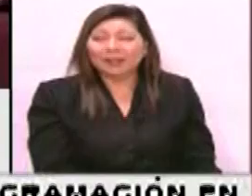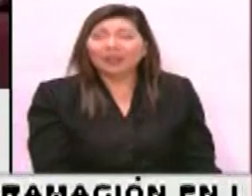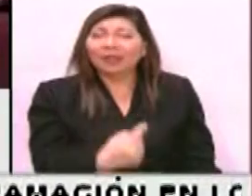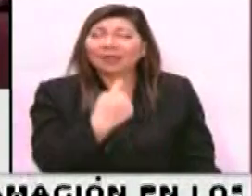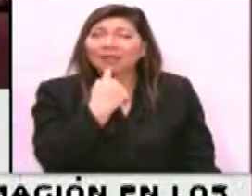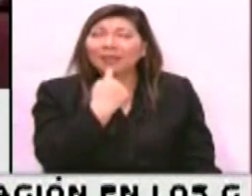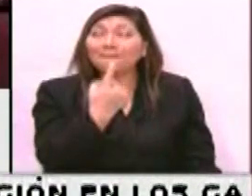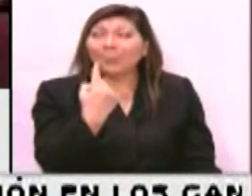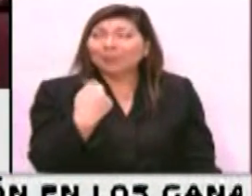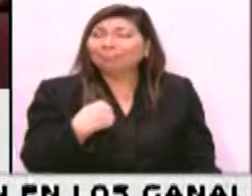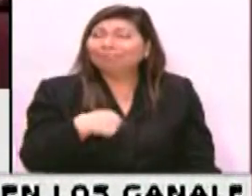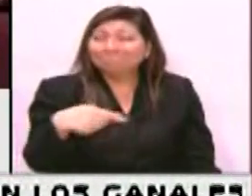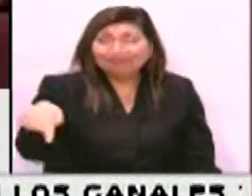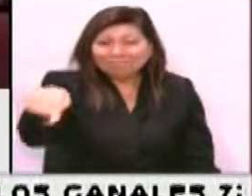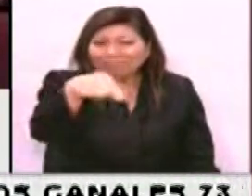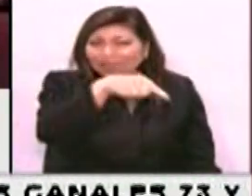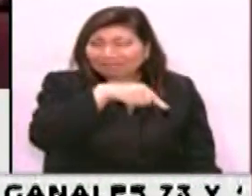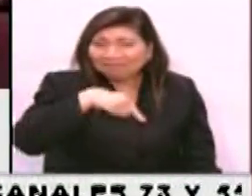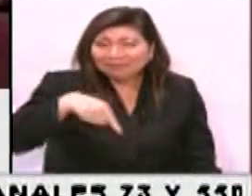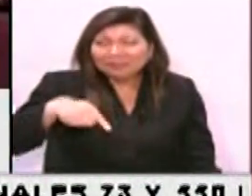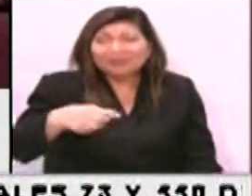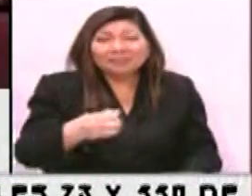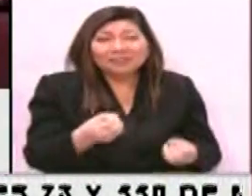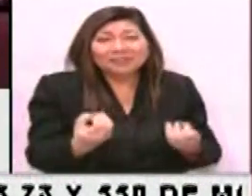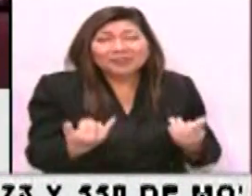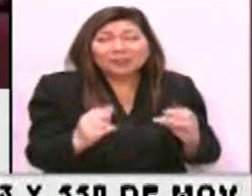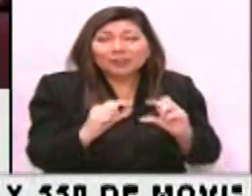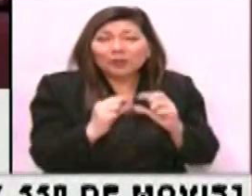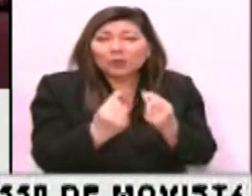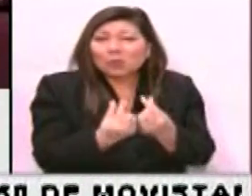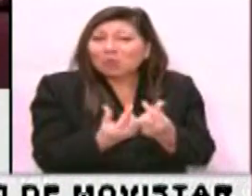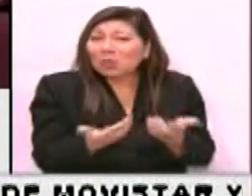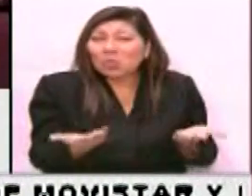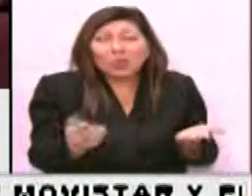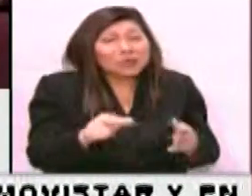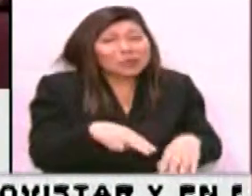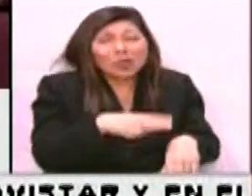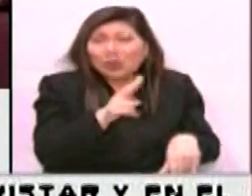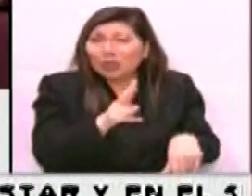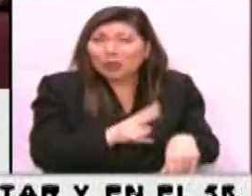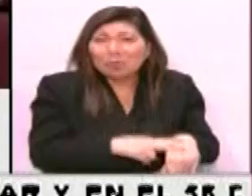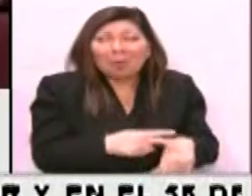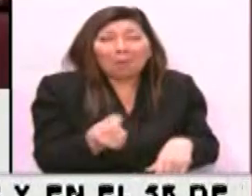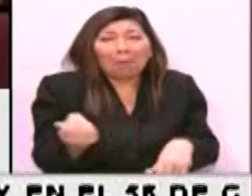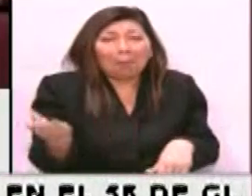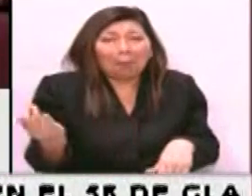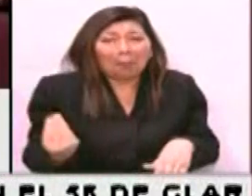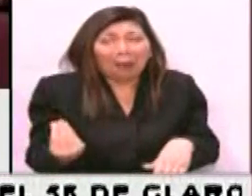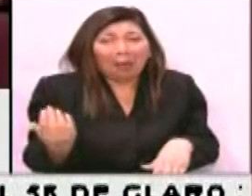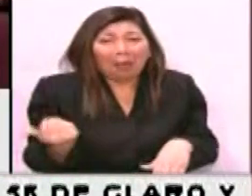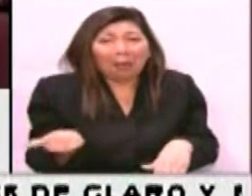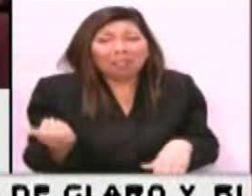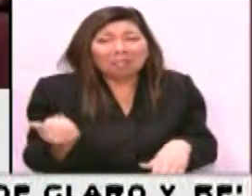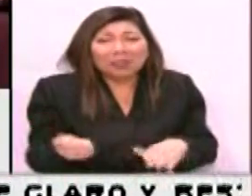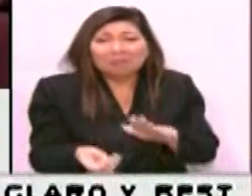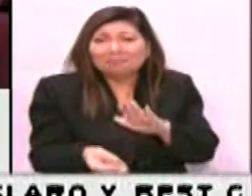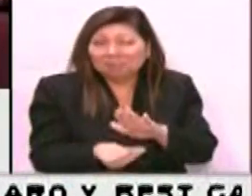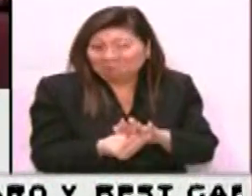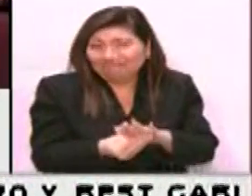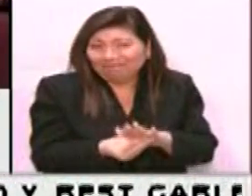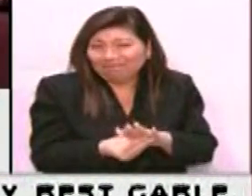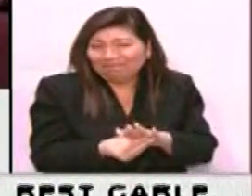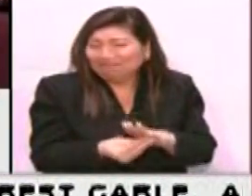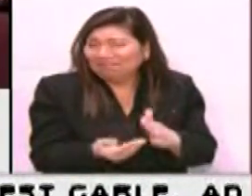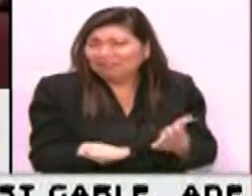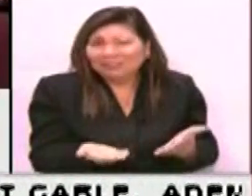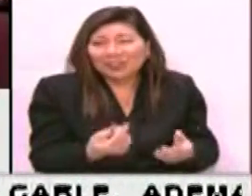para nosotros, tales de este grupo, no es normal cobrar dinero de la corrupción,